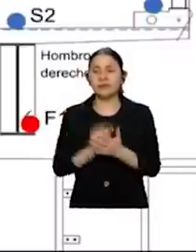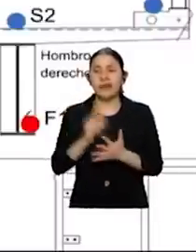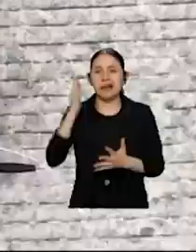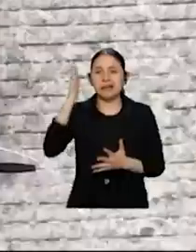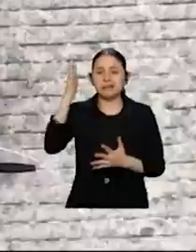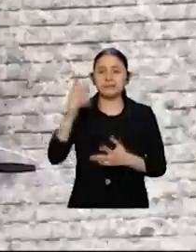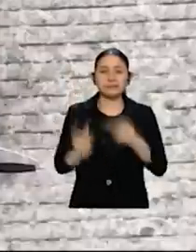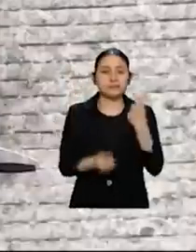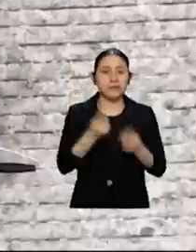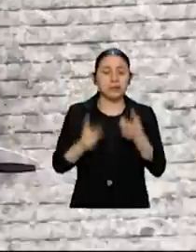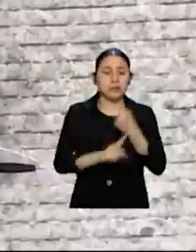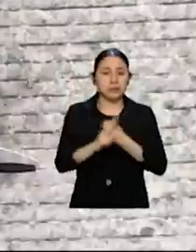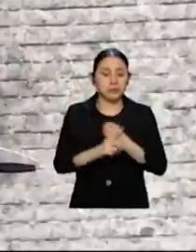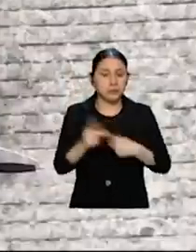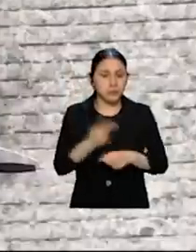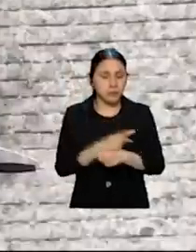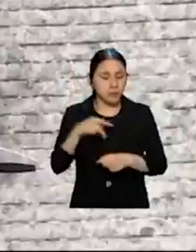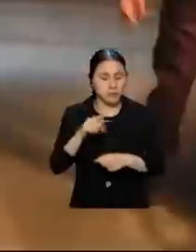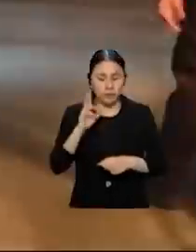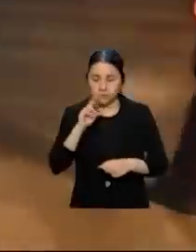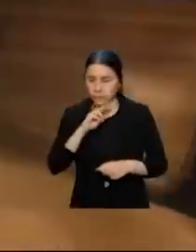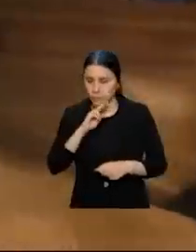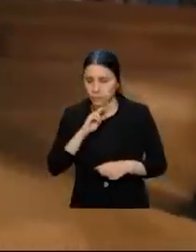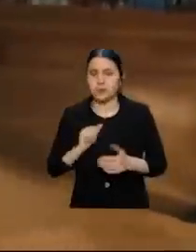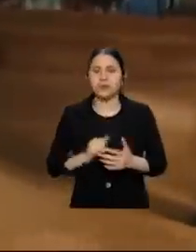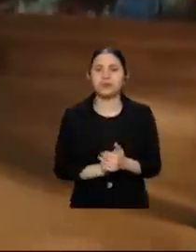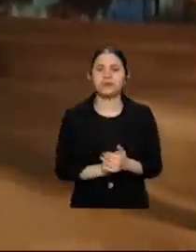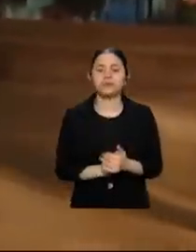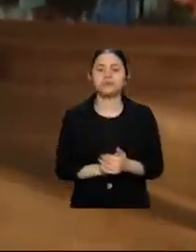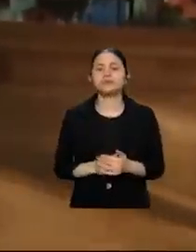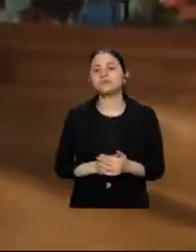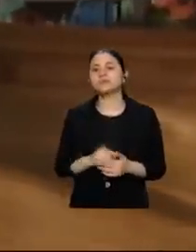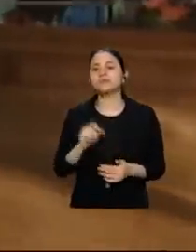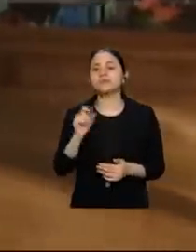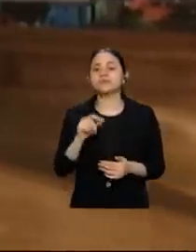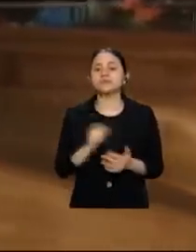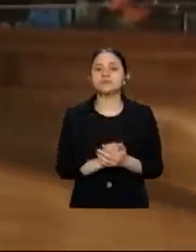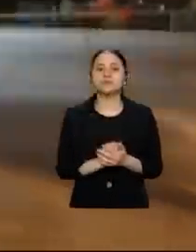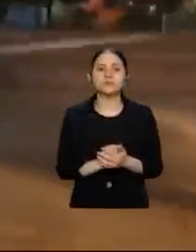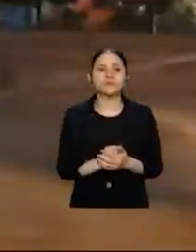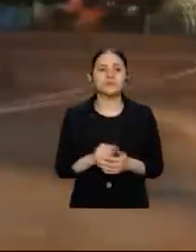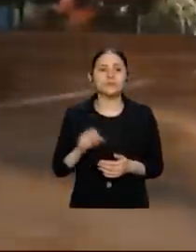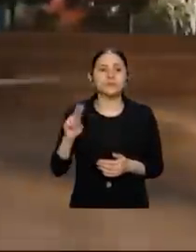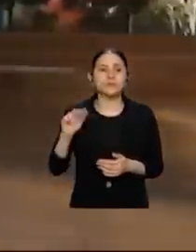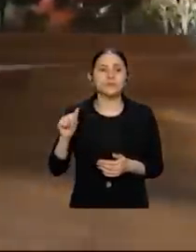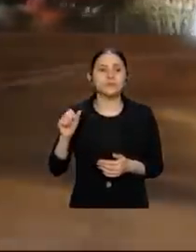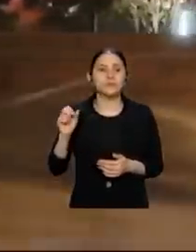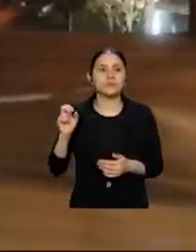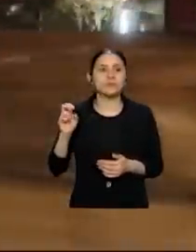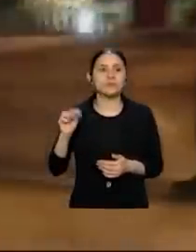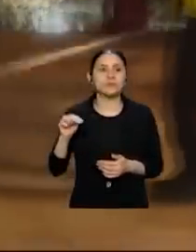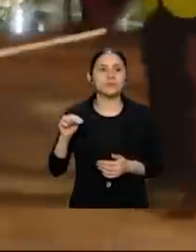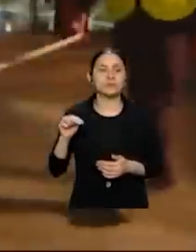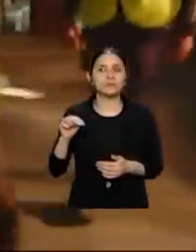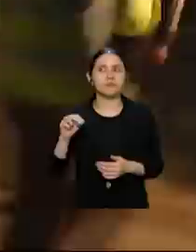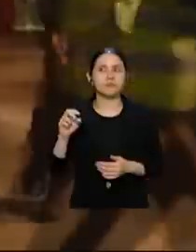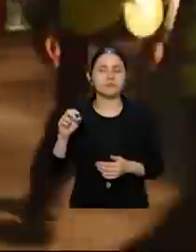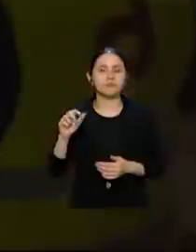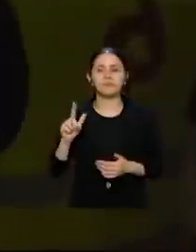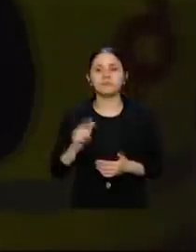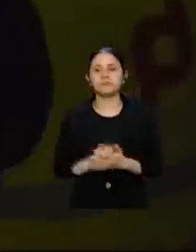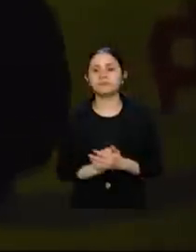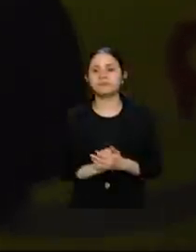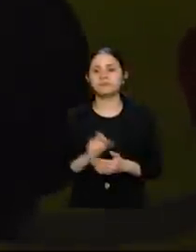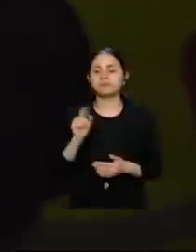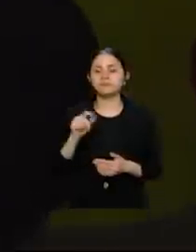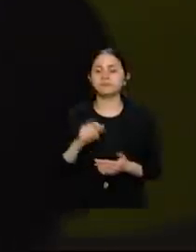plazo. Además, contamos con el acompañamiento y la supervisión de la Universidad Autónoma de Nuevo León, el doctor Rodrigo González,